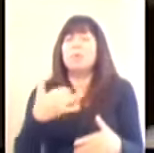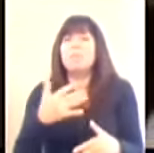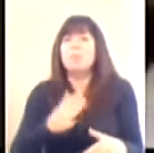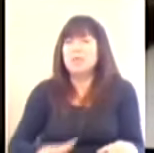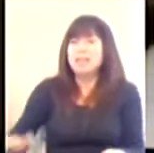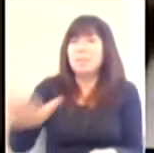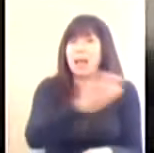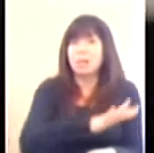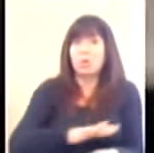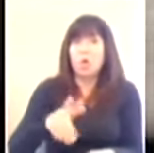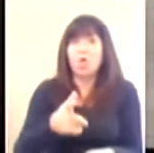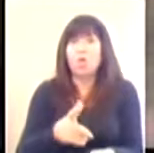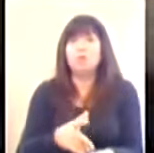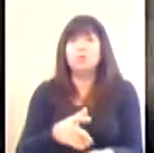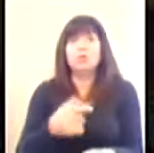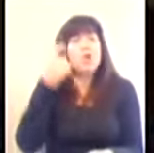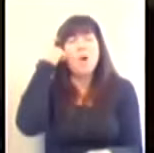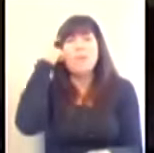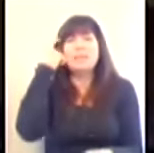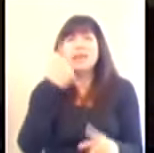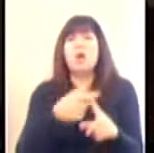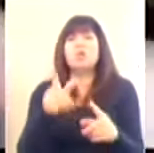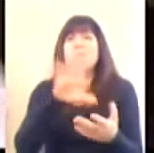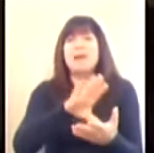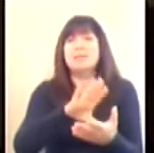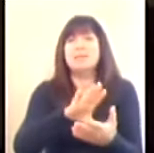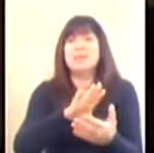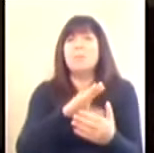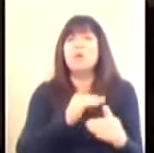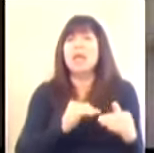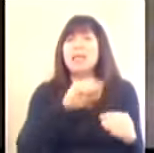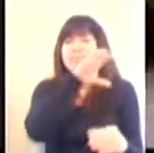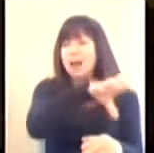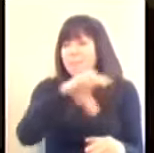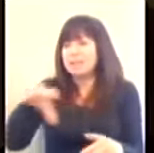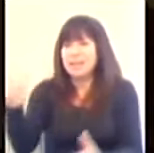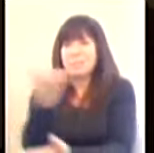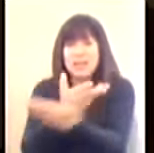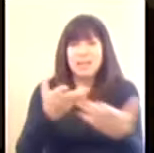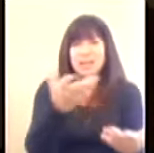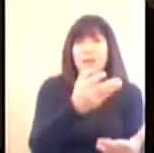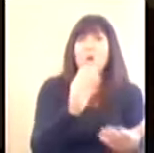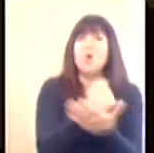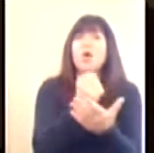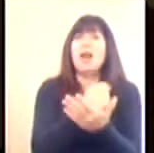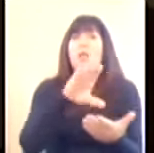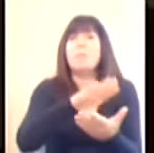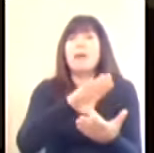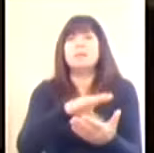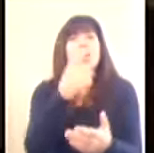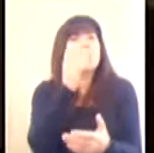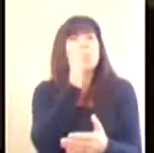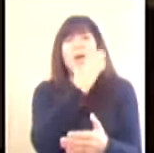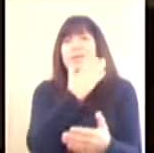Claudio, es impensado en otros países, porque la transversalidad que hemos logrado en estos temas es algo que no tiene comparación en otros países.